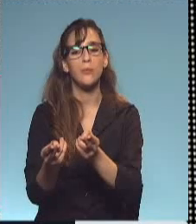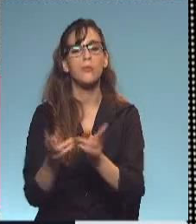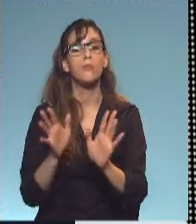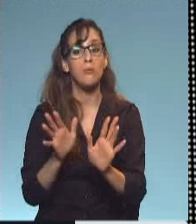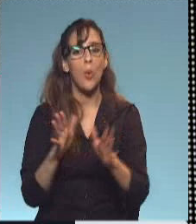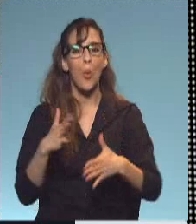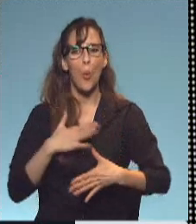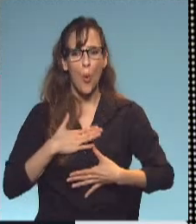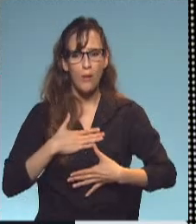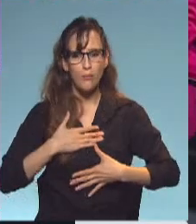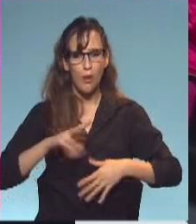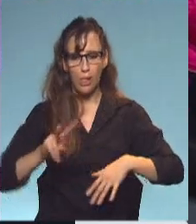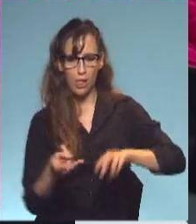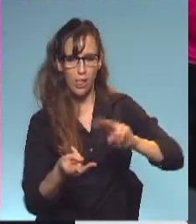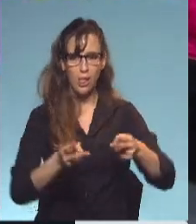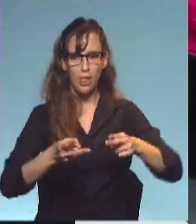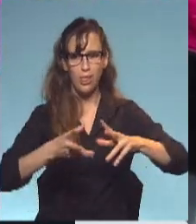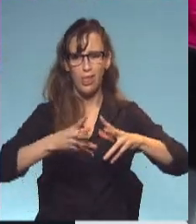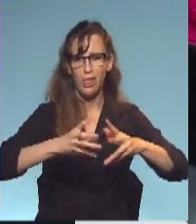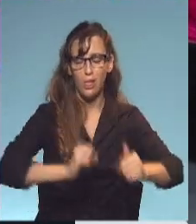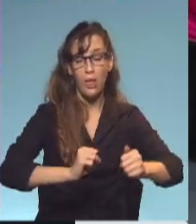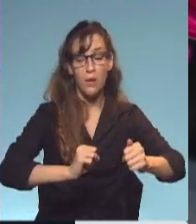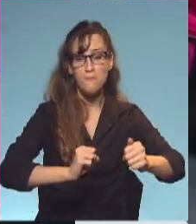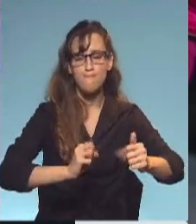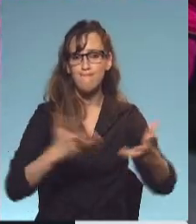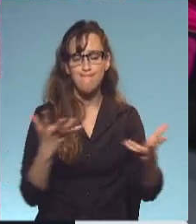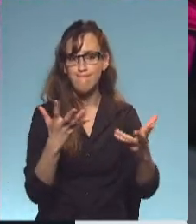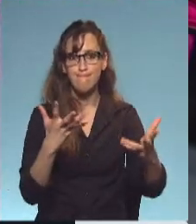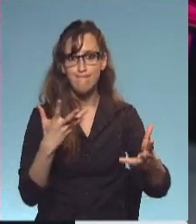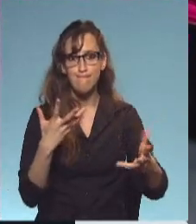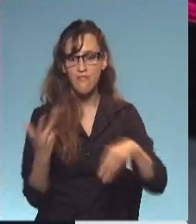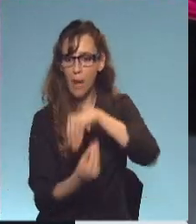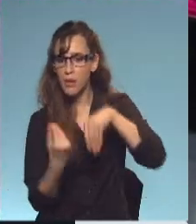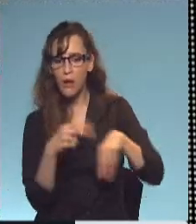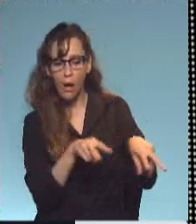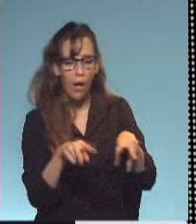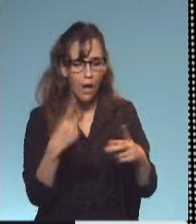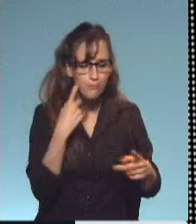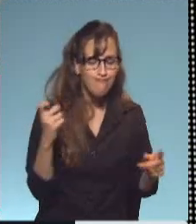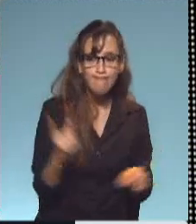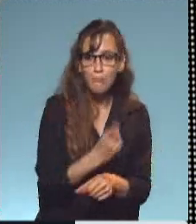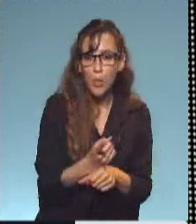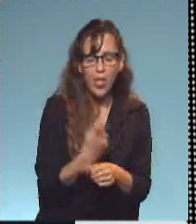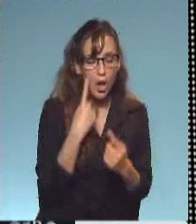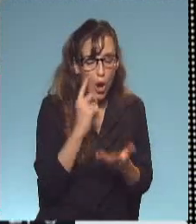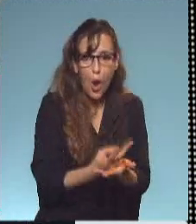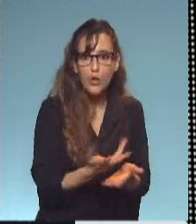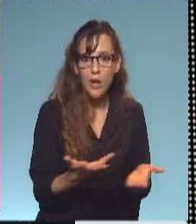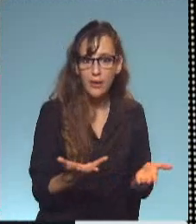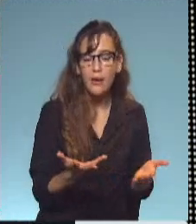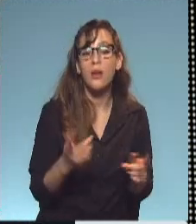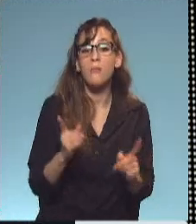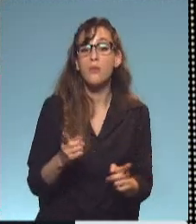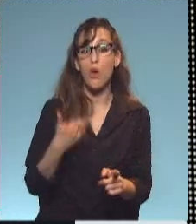cuerpos estaban tan desfigurados que los familiares no podían reconocerlos y darle sepultura digna, y que Simone de Ceos en ese momento, mientras se daba